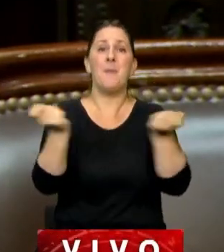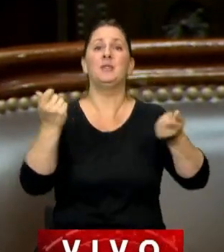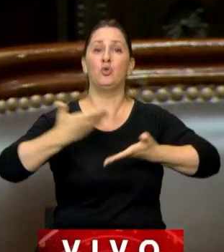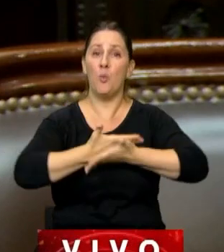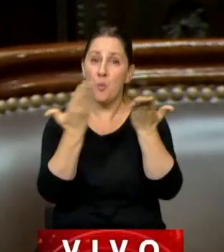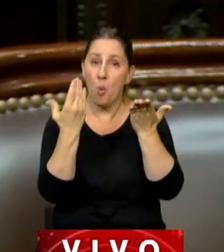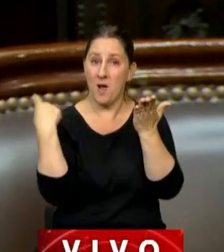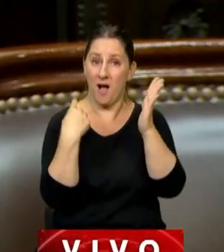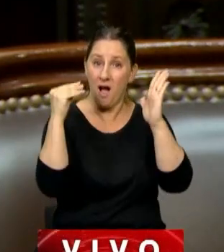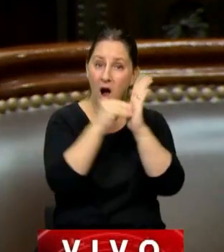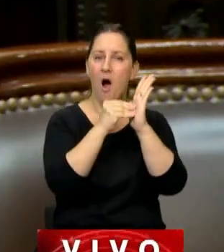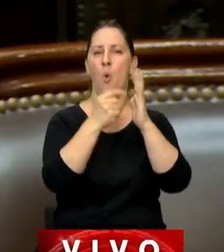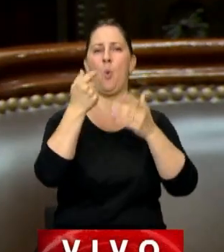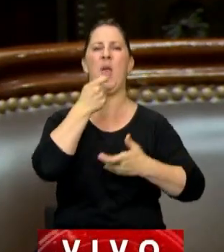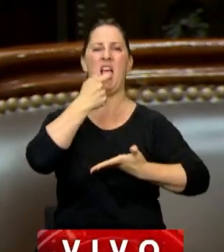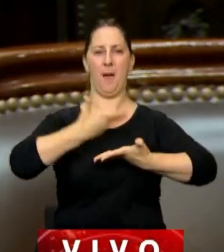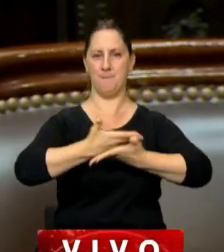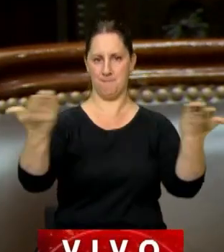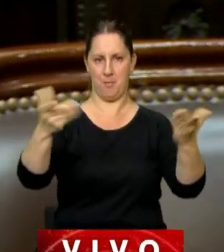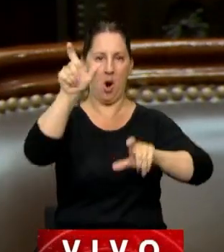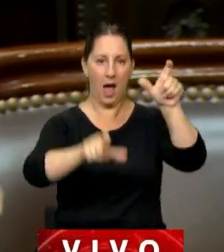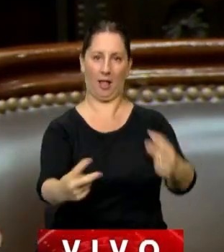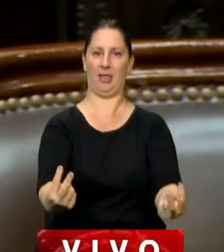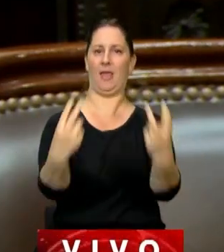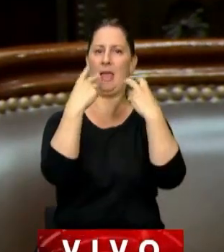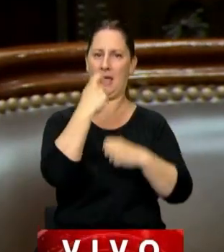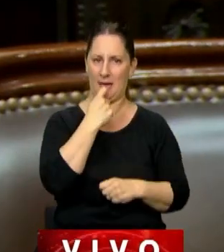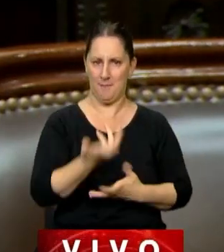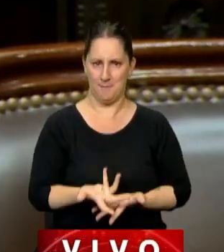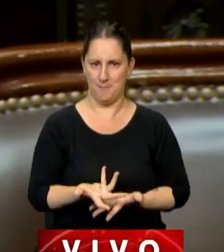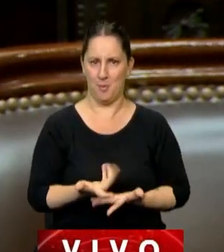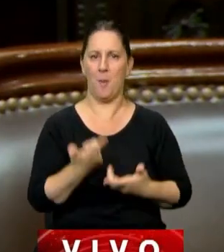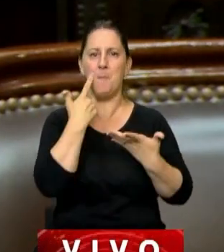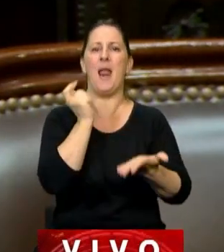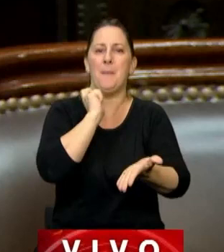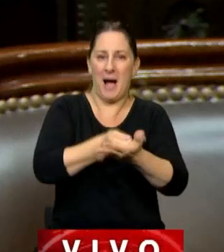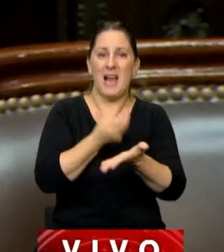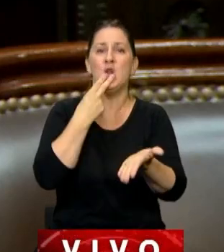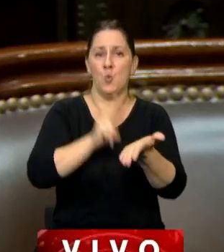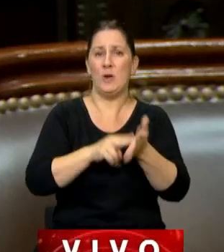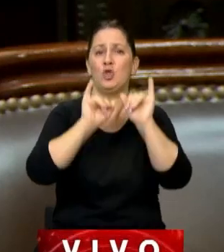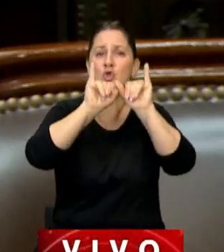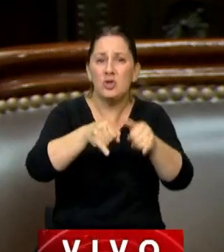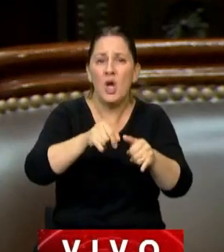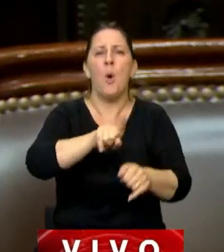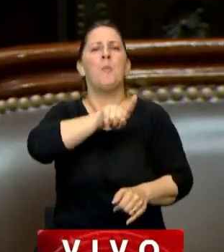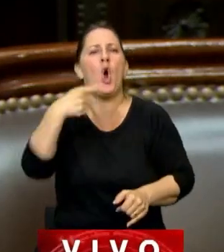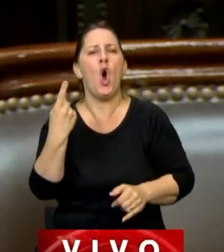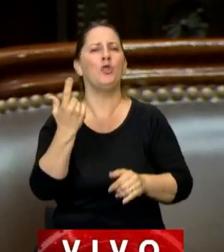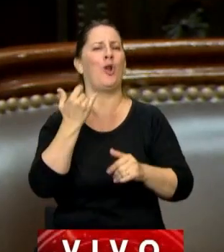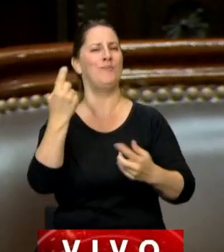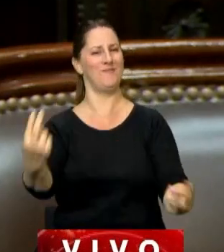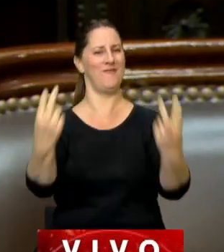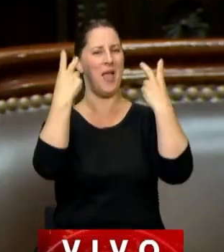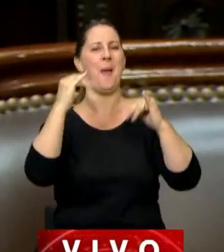debemos ser el ejemplo hacia la ciudadanía para abonar este tipo de tributos, pero también para enviar otro tipo de